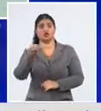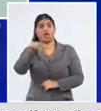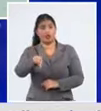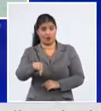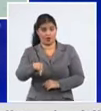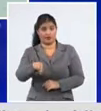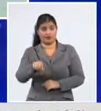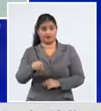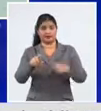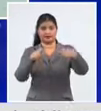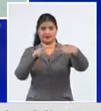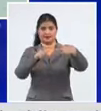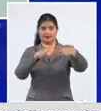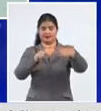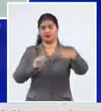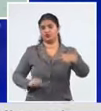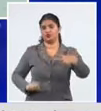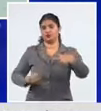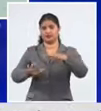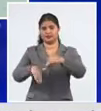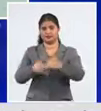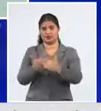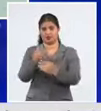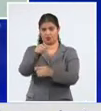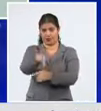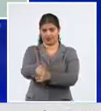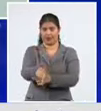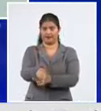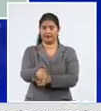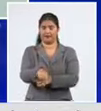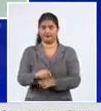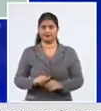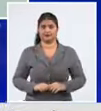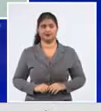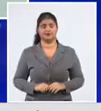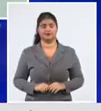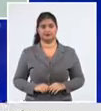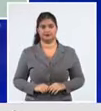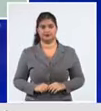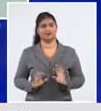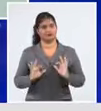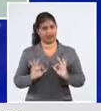esta supera a esa que estamos hablando. Indiscutiblemente es así.